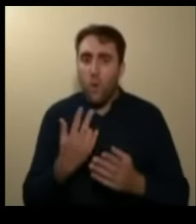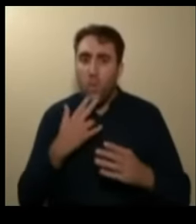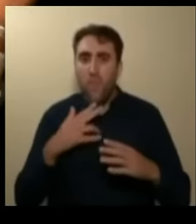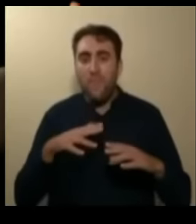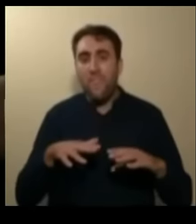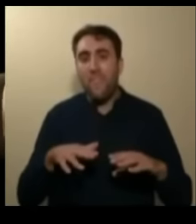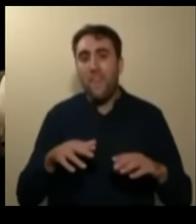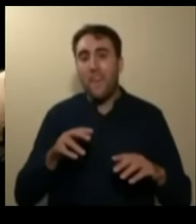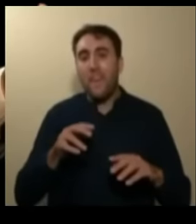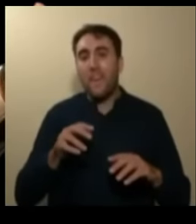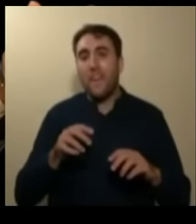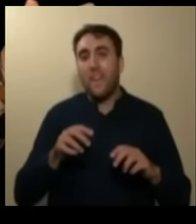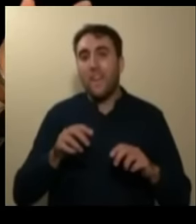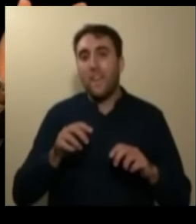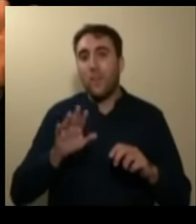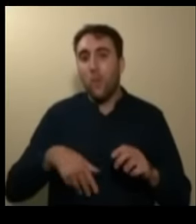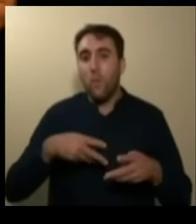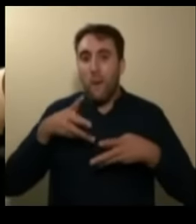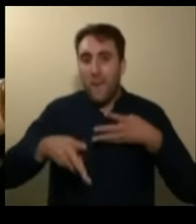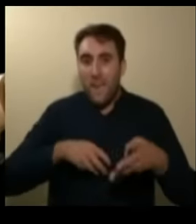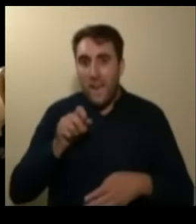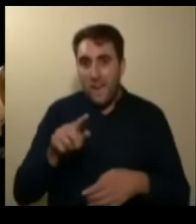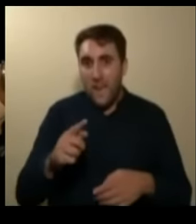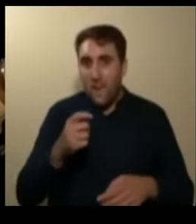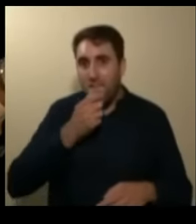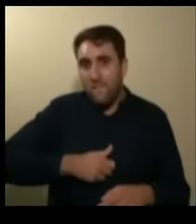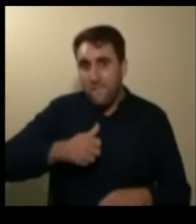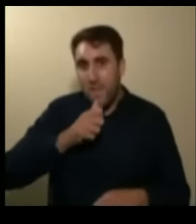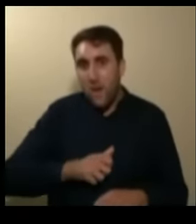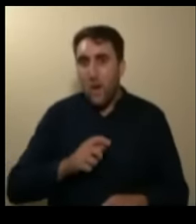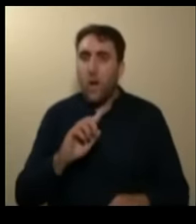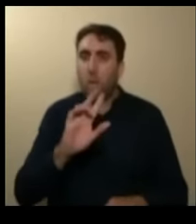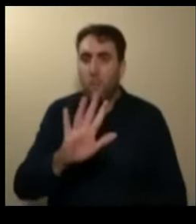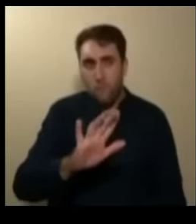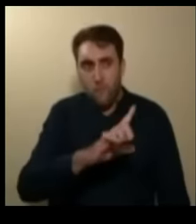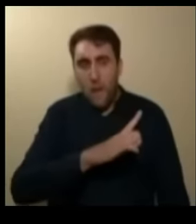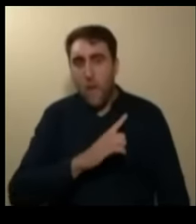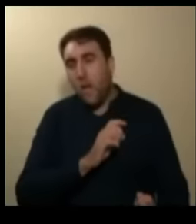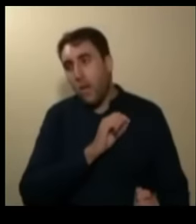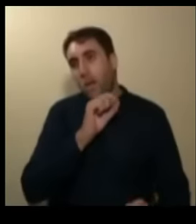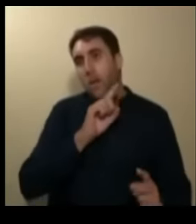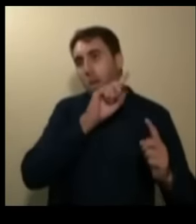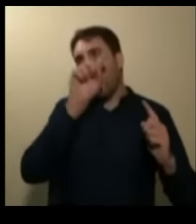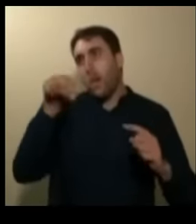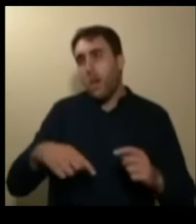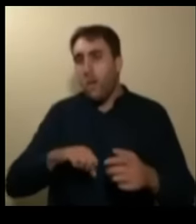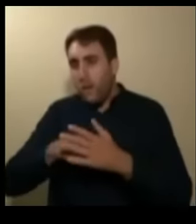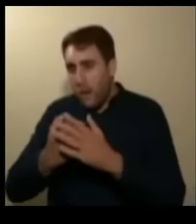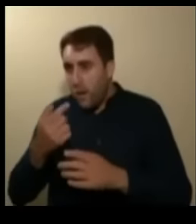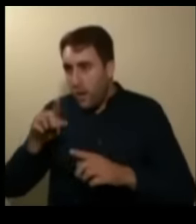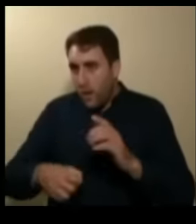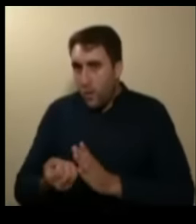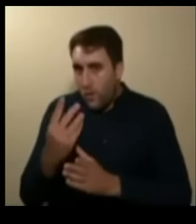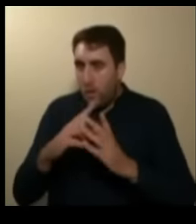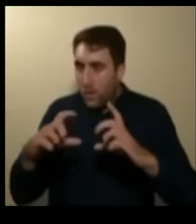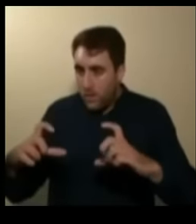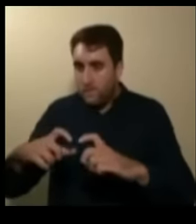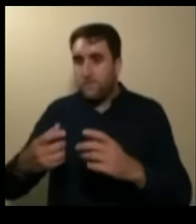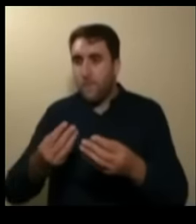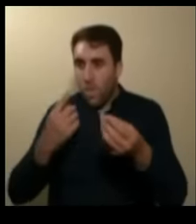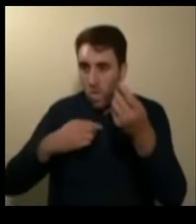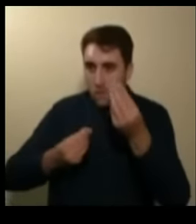abrir una cuenta bancaria para que le dieran una letra de cambio para pagar $5.000? Nosotros entendíamos,